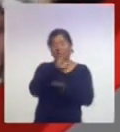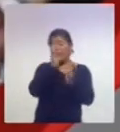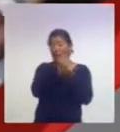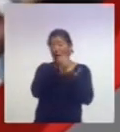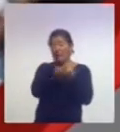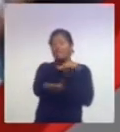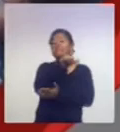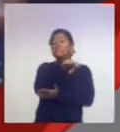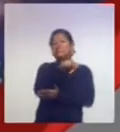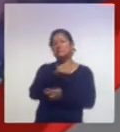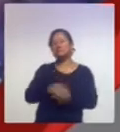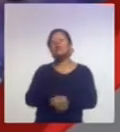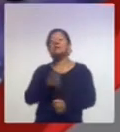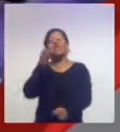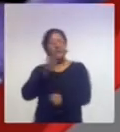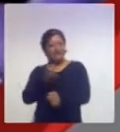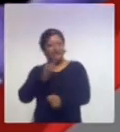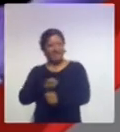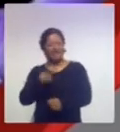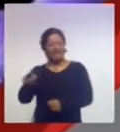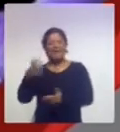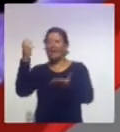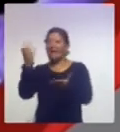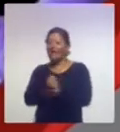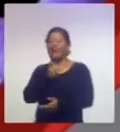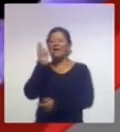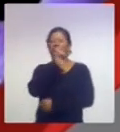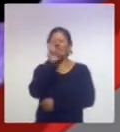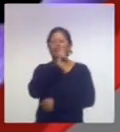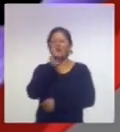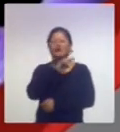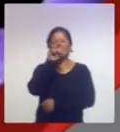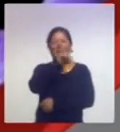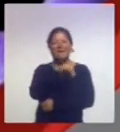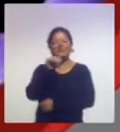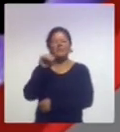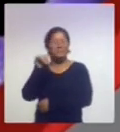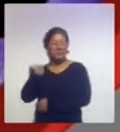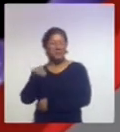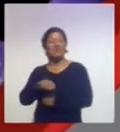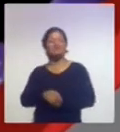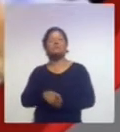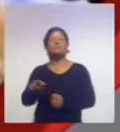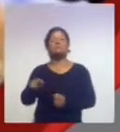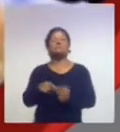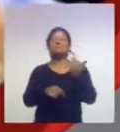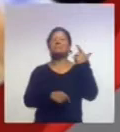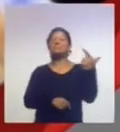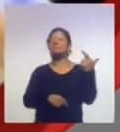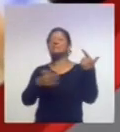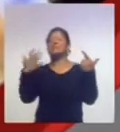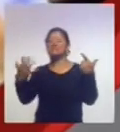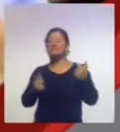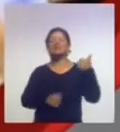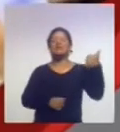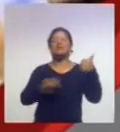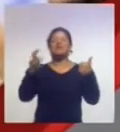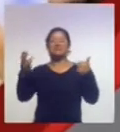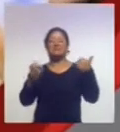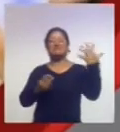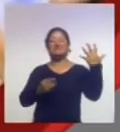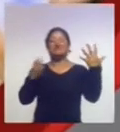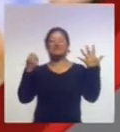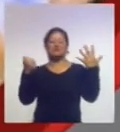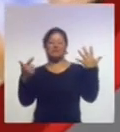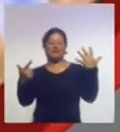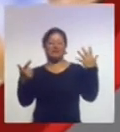Y bueno, en esta ocasión lo hizo al ganarle al ruso Nadal Medvedev por un marcador de 7-5, 6-3, 5-7,